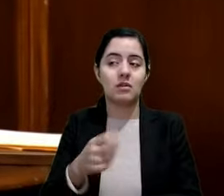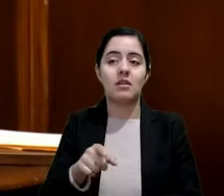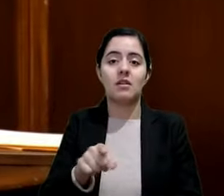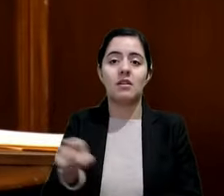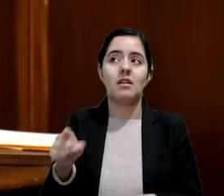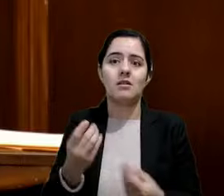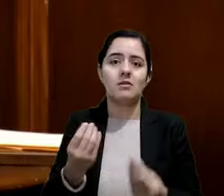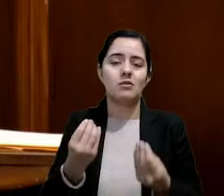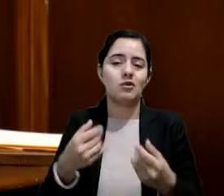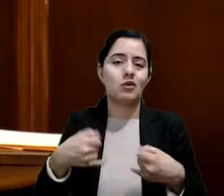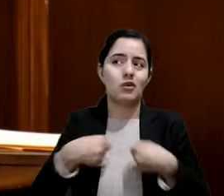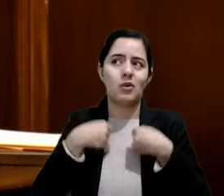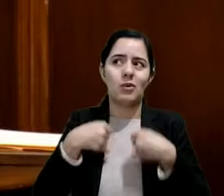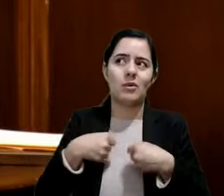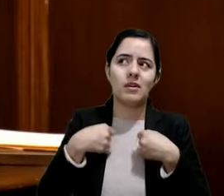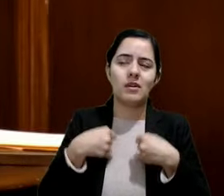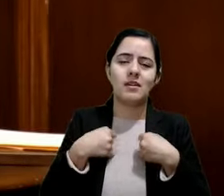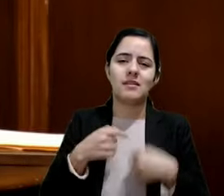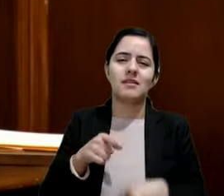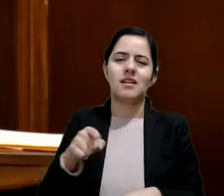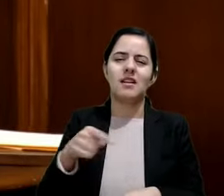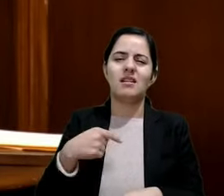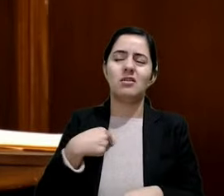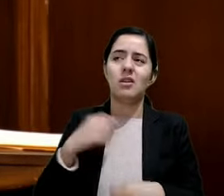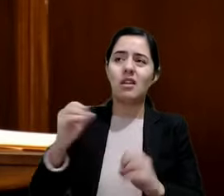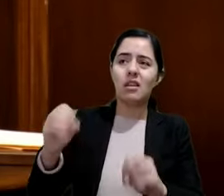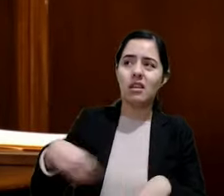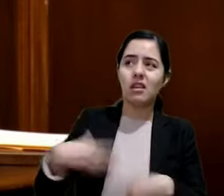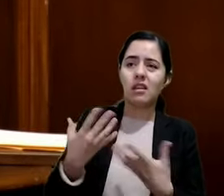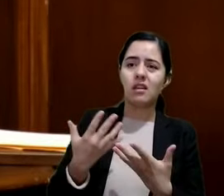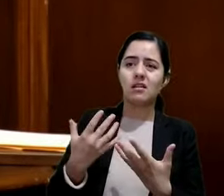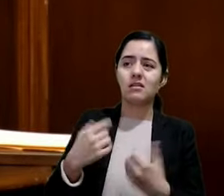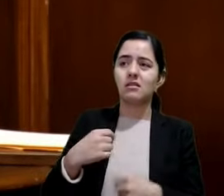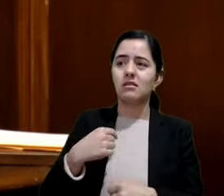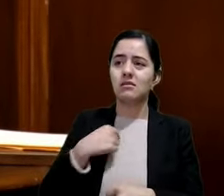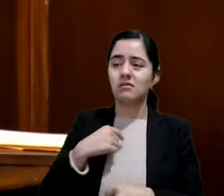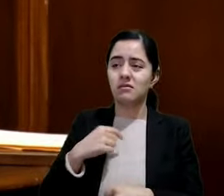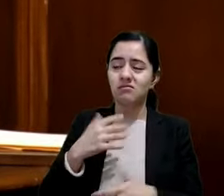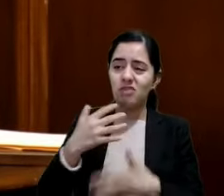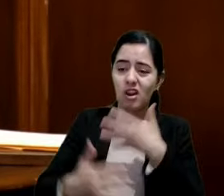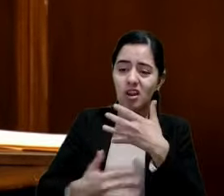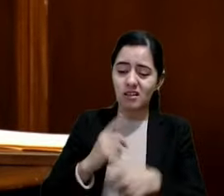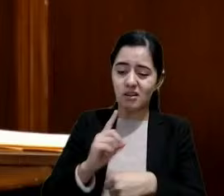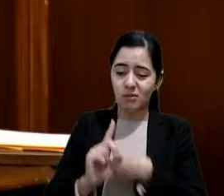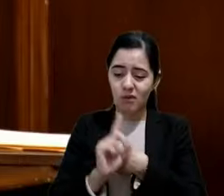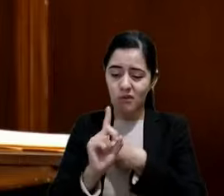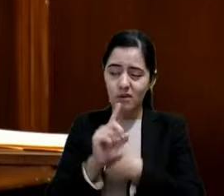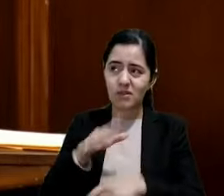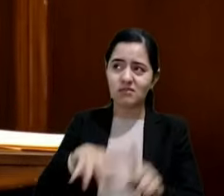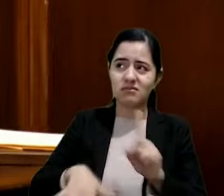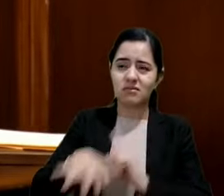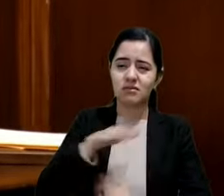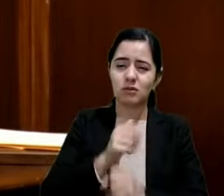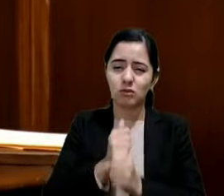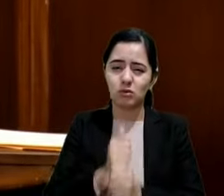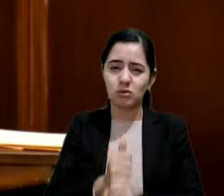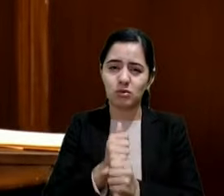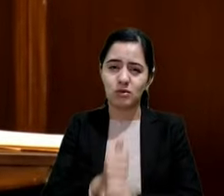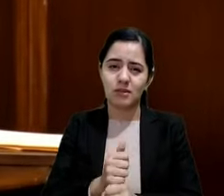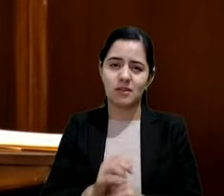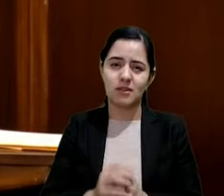de la violencia y del abandono social. Detrás de los datos fríos están miles de